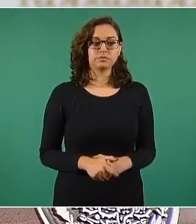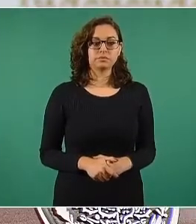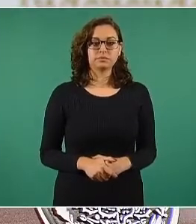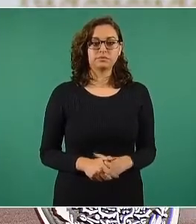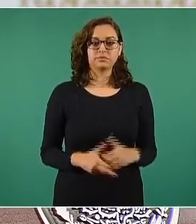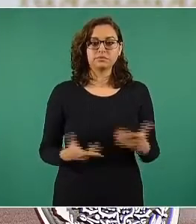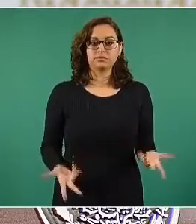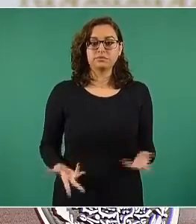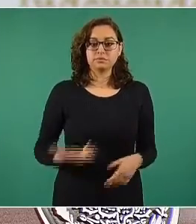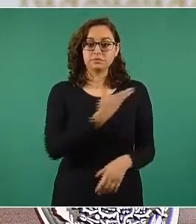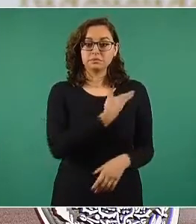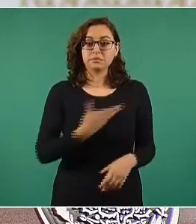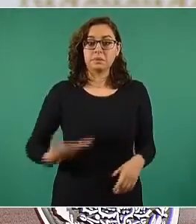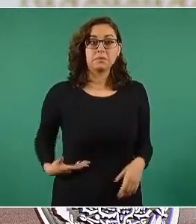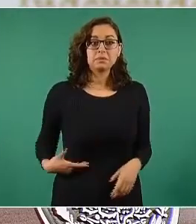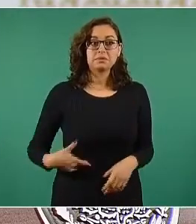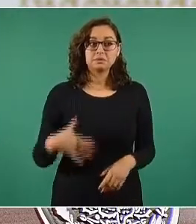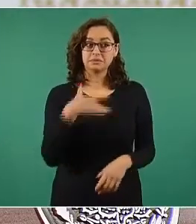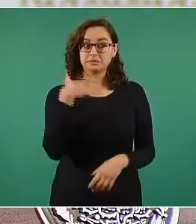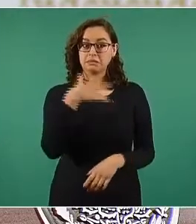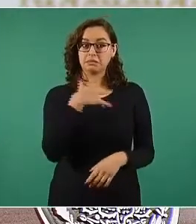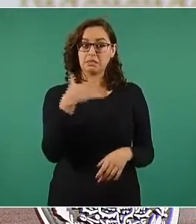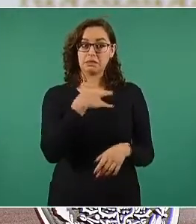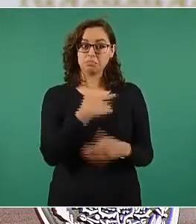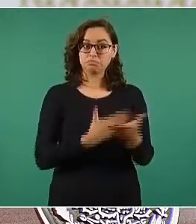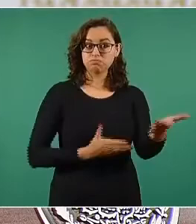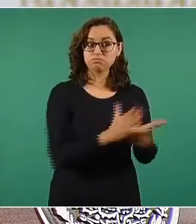está formado de esa manera,